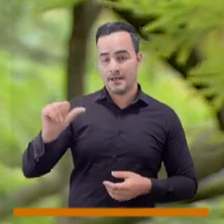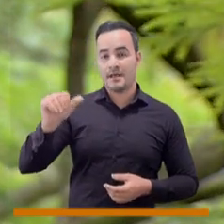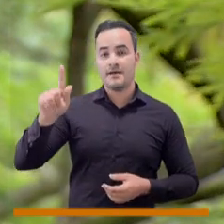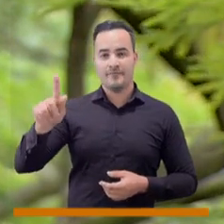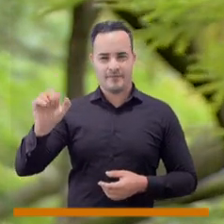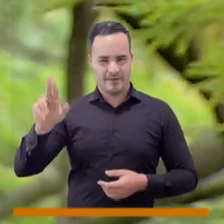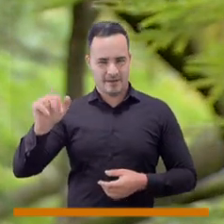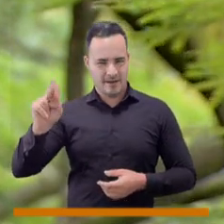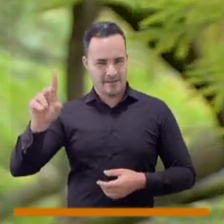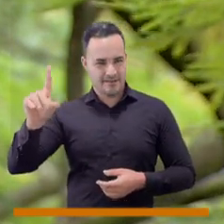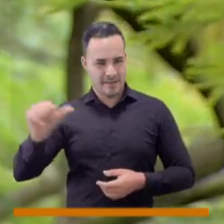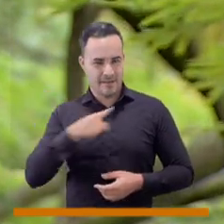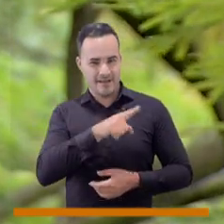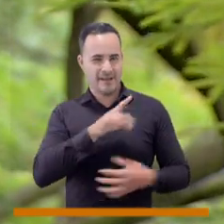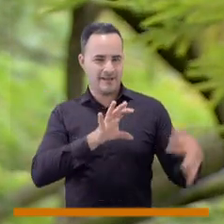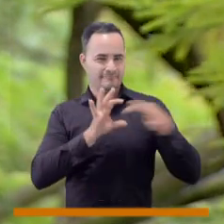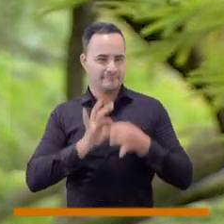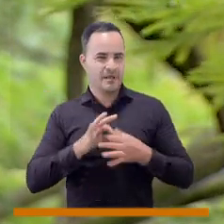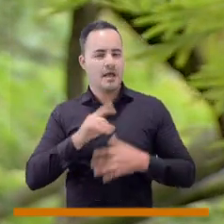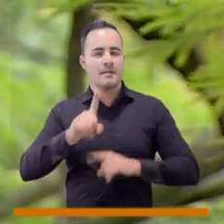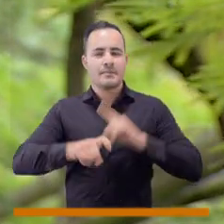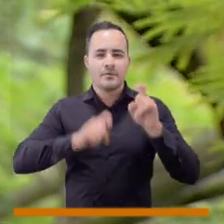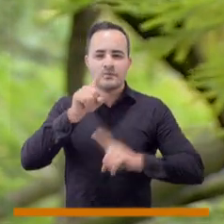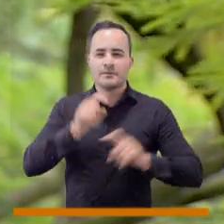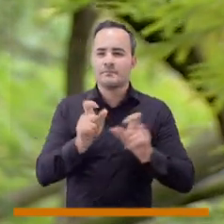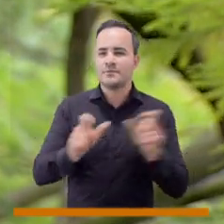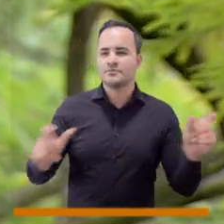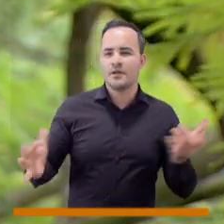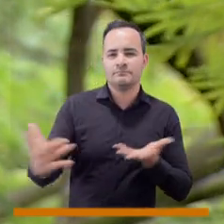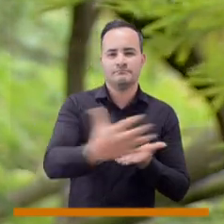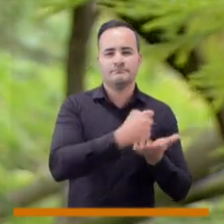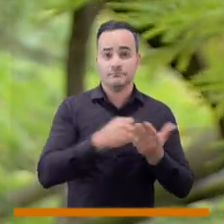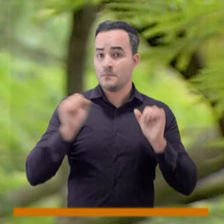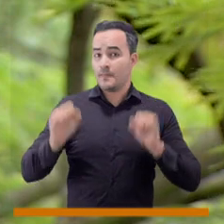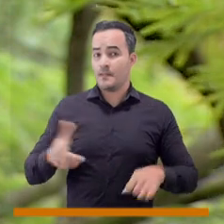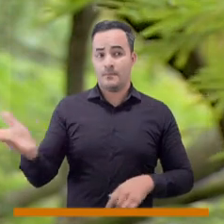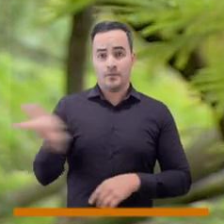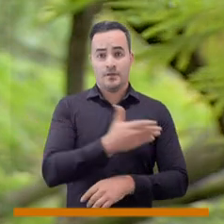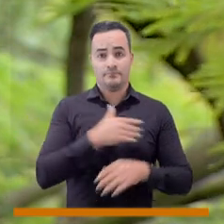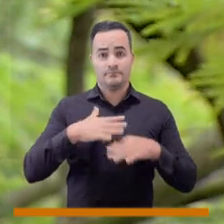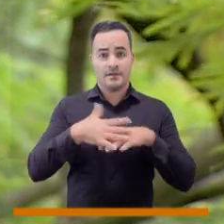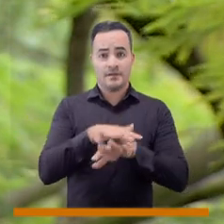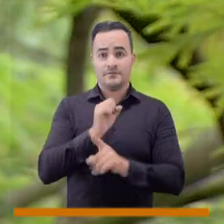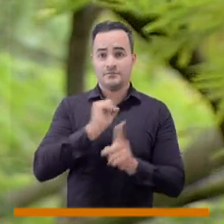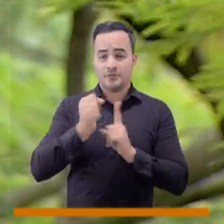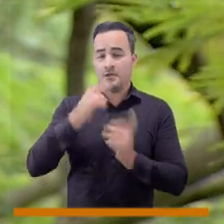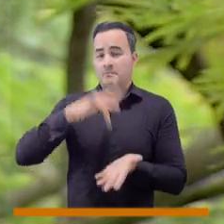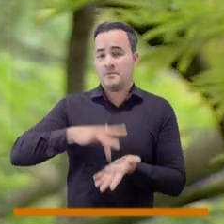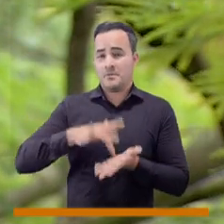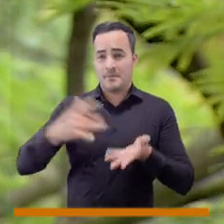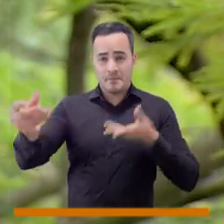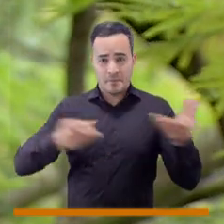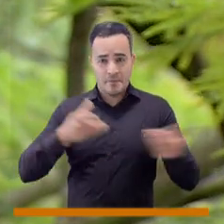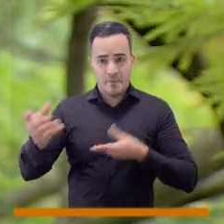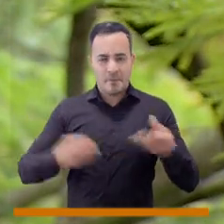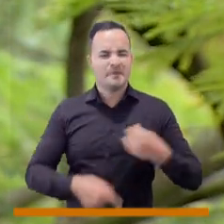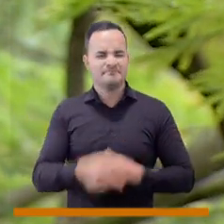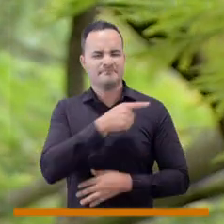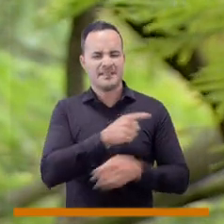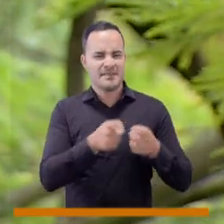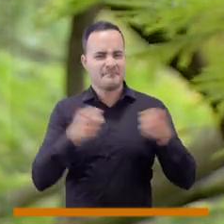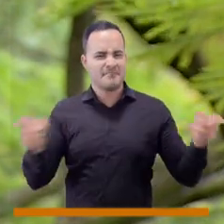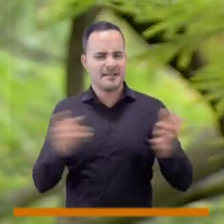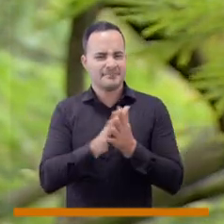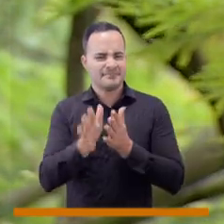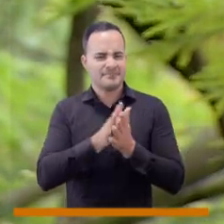la pregunta con la cual nuestros televidentes pueden participar a través de las redes sociales. Ella también nos va a contar los detalles de